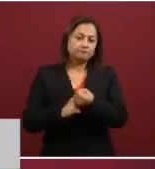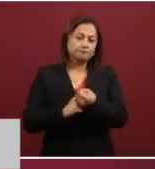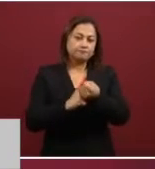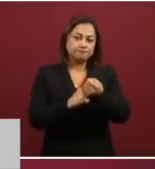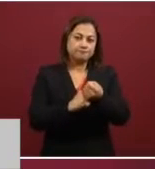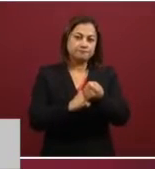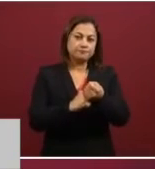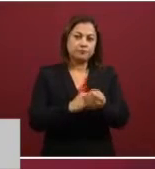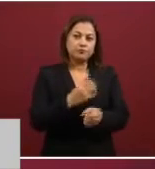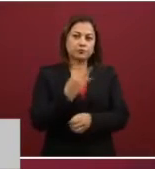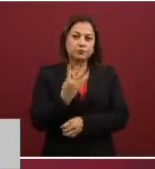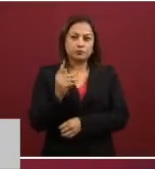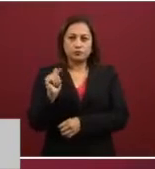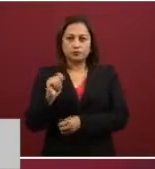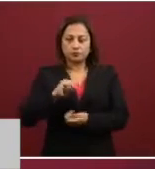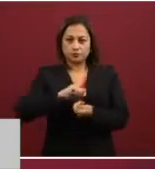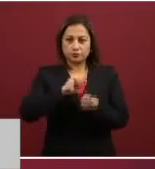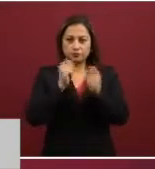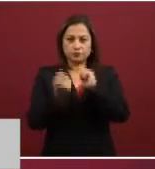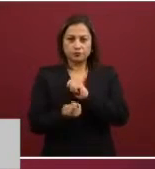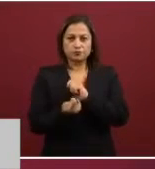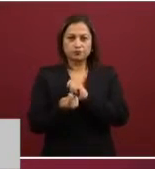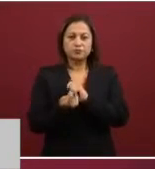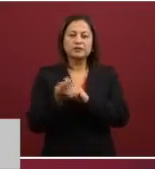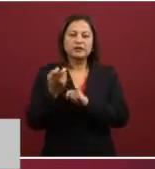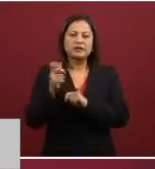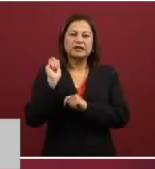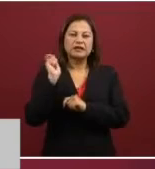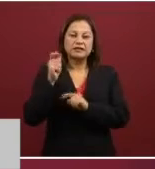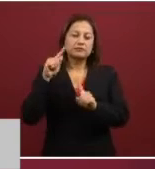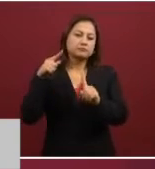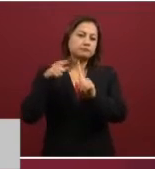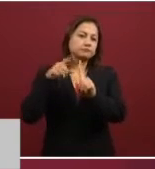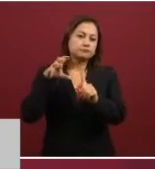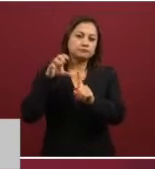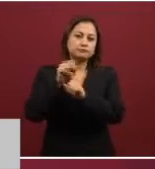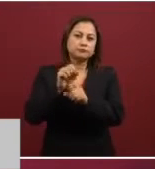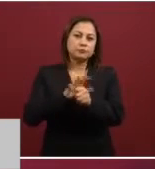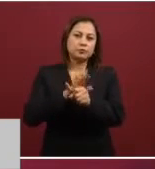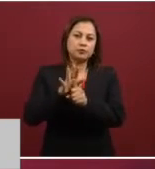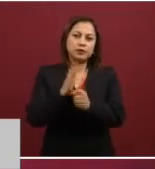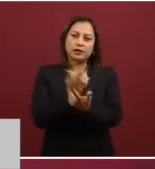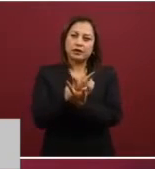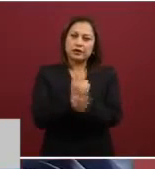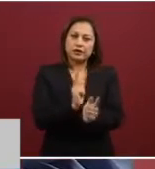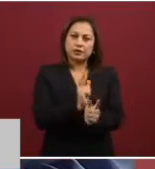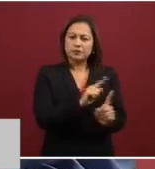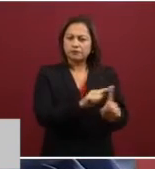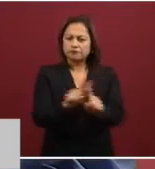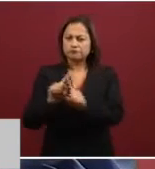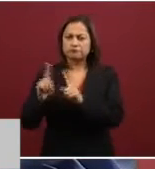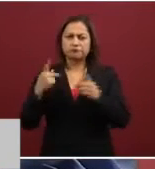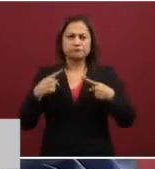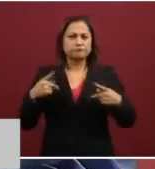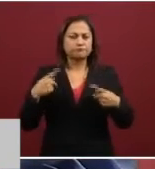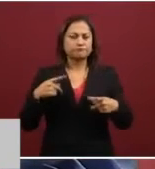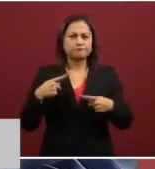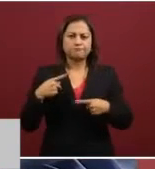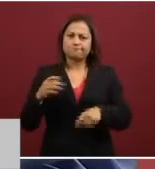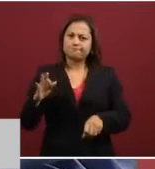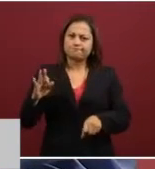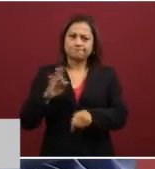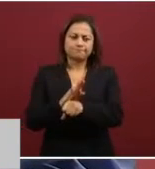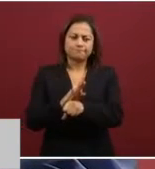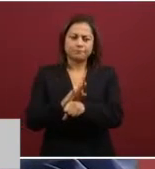que el próximo lunes dará a conocer la Carta de Calderón y en junio dará a conocer las que se enviaron a España. Una vez que pasen las elecciones en